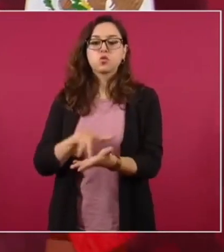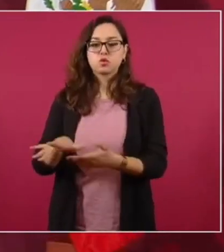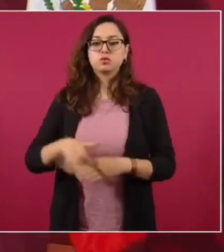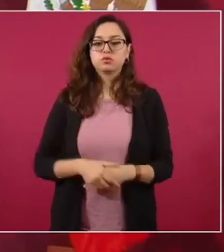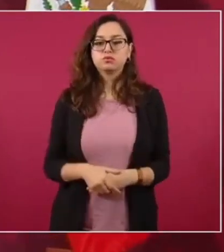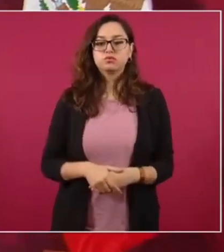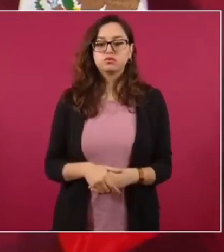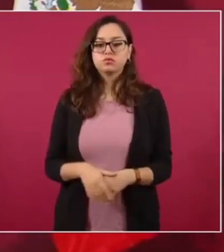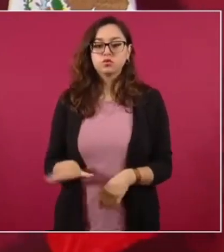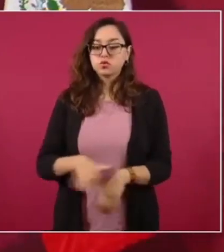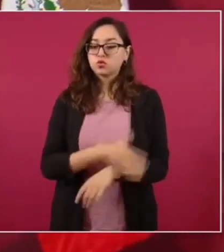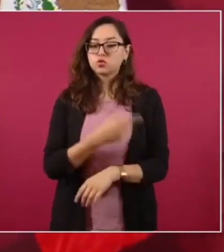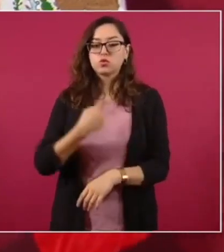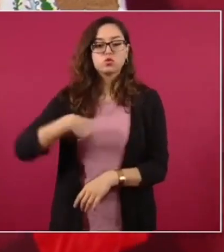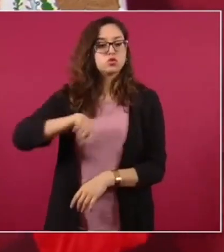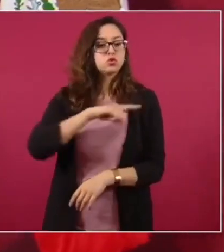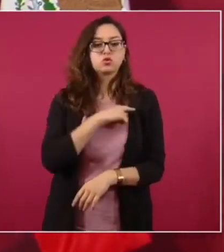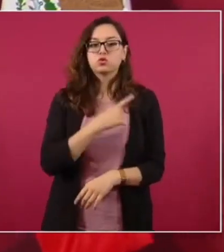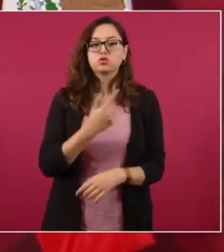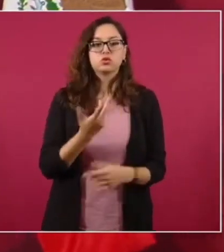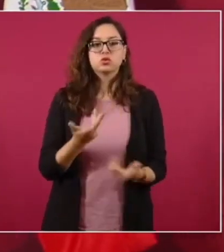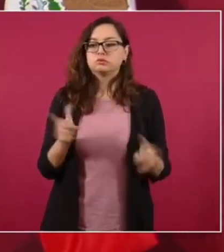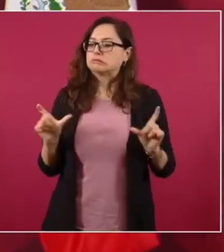del bloqueo